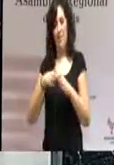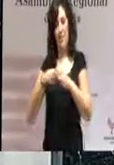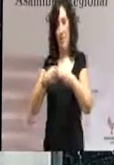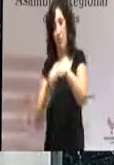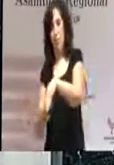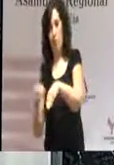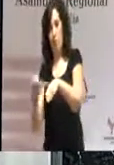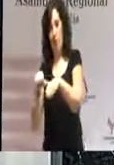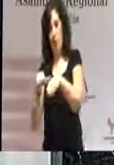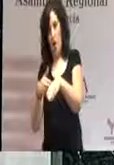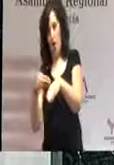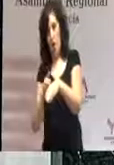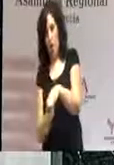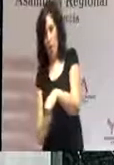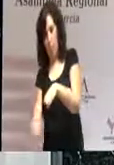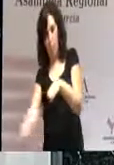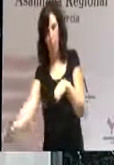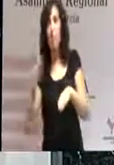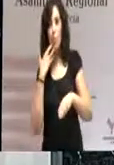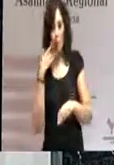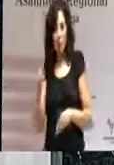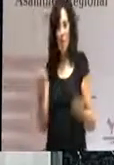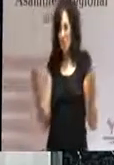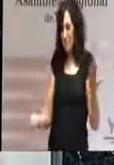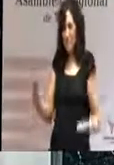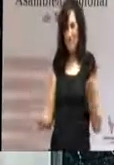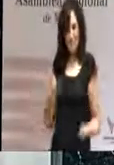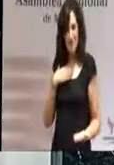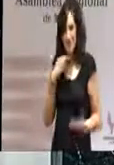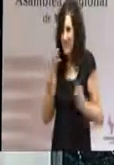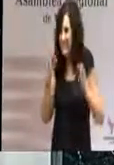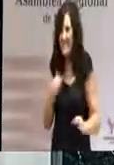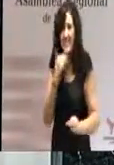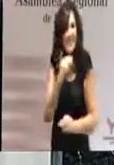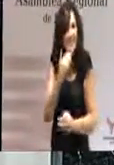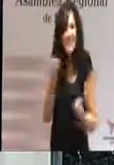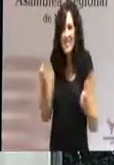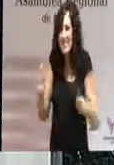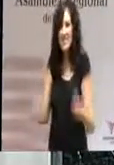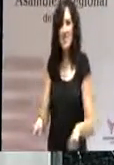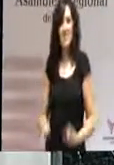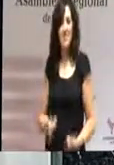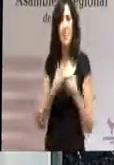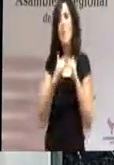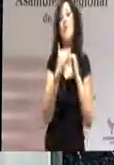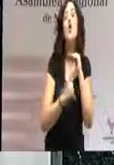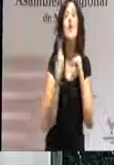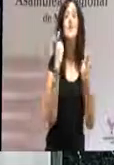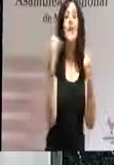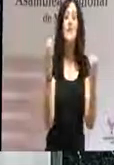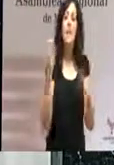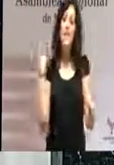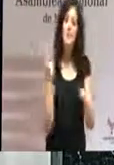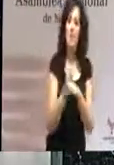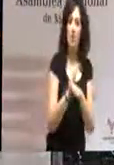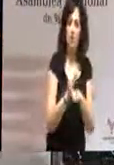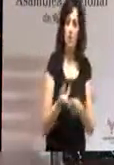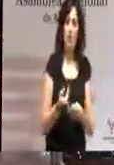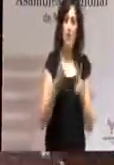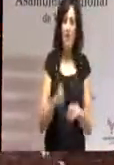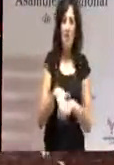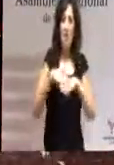yo le digo, señor presidente, lo que necesita el Mar Menor es inversión, inversión del